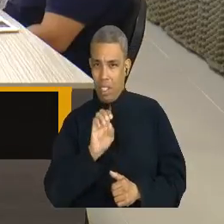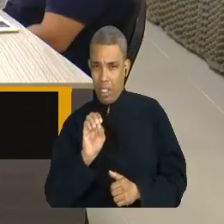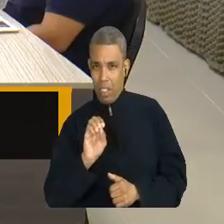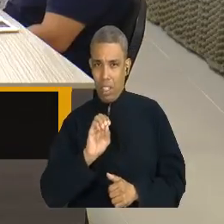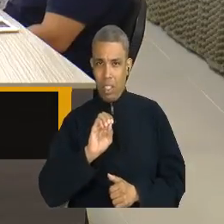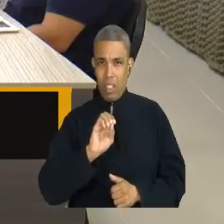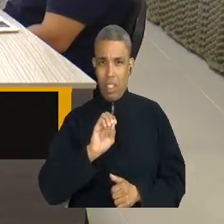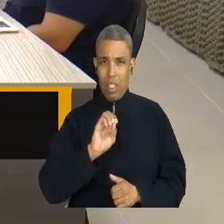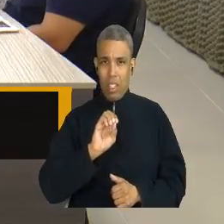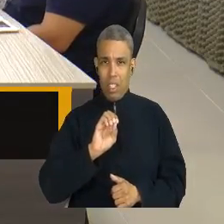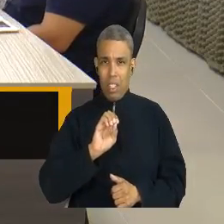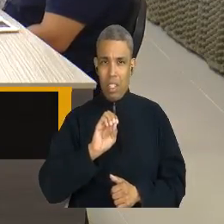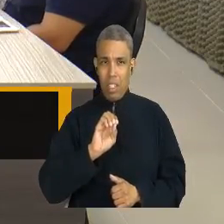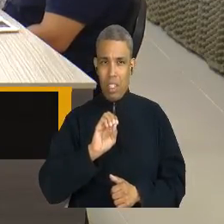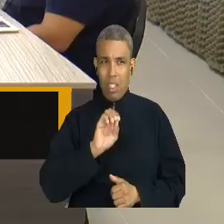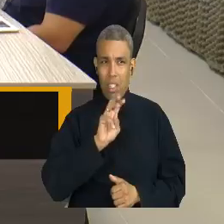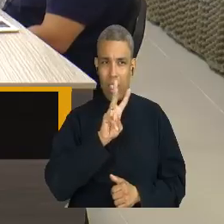Repetimos,